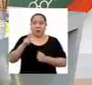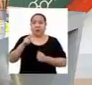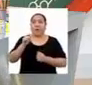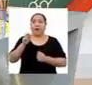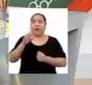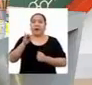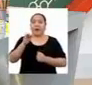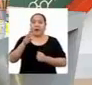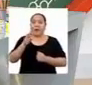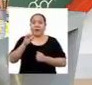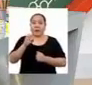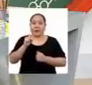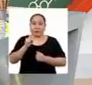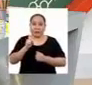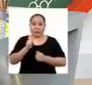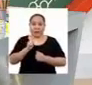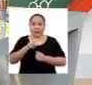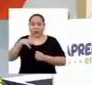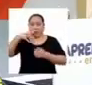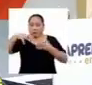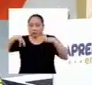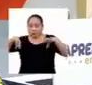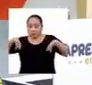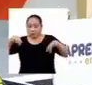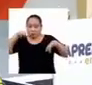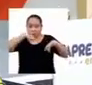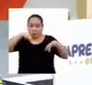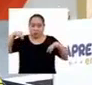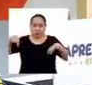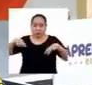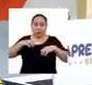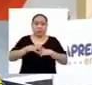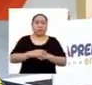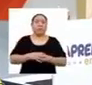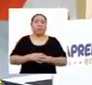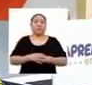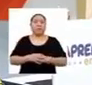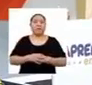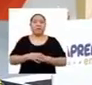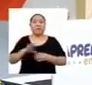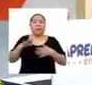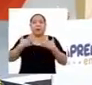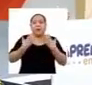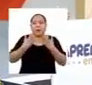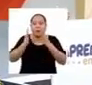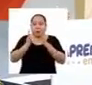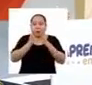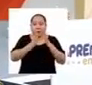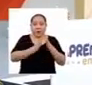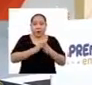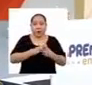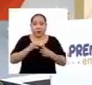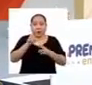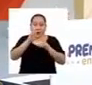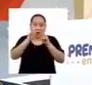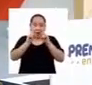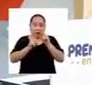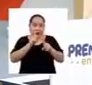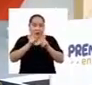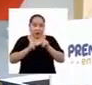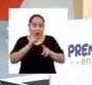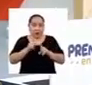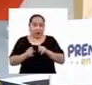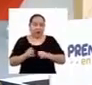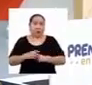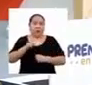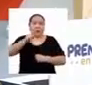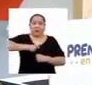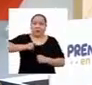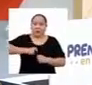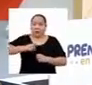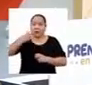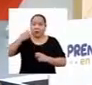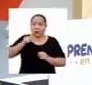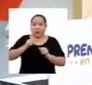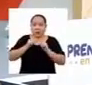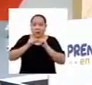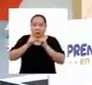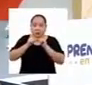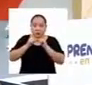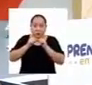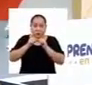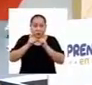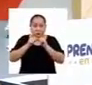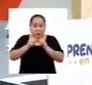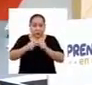o cuantitativas. Y para poder elaborar nuestro cuestionario, debemos seguir los pasos que